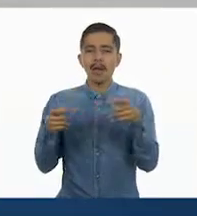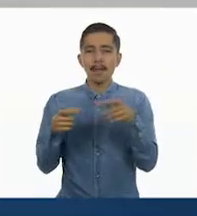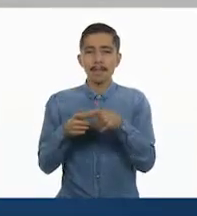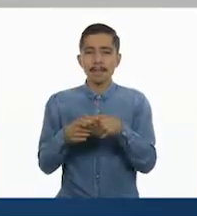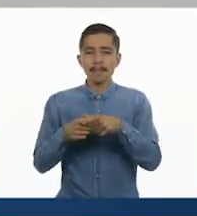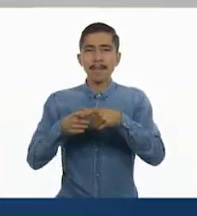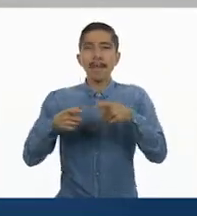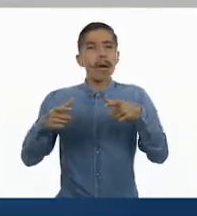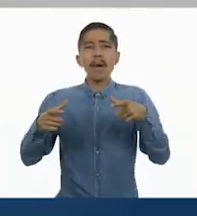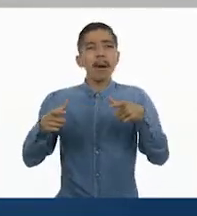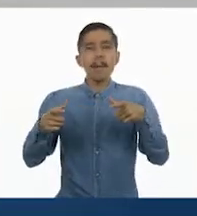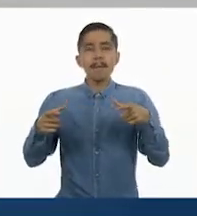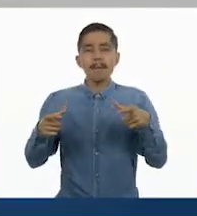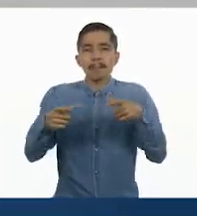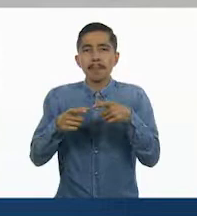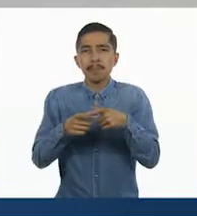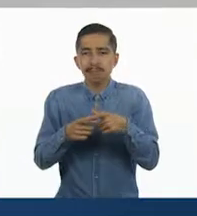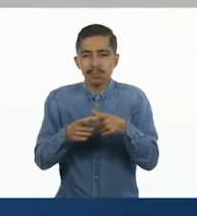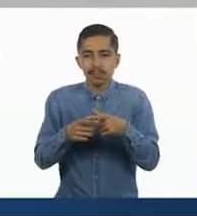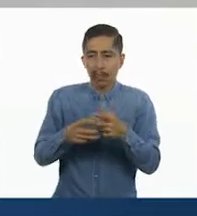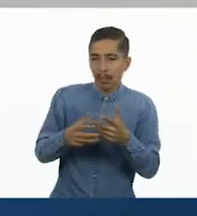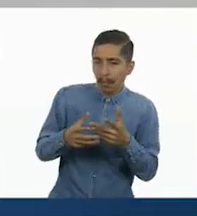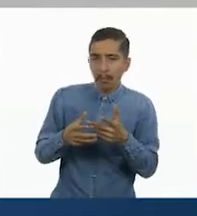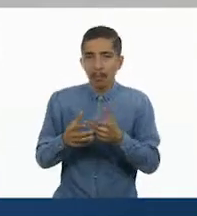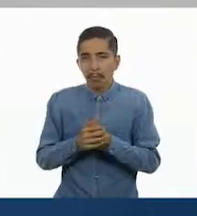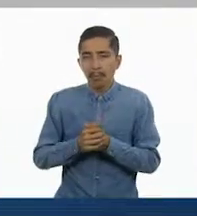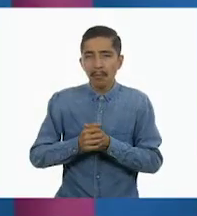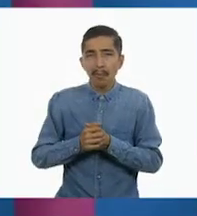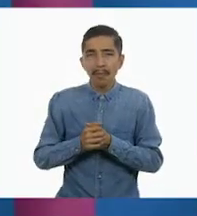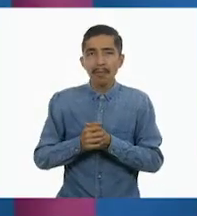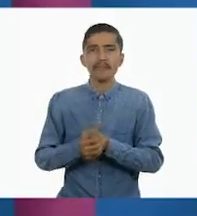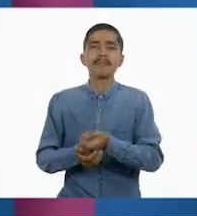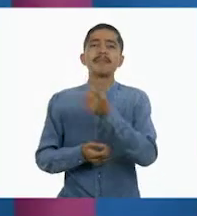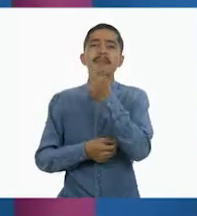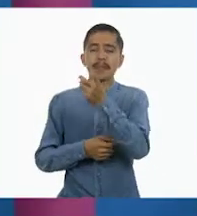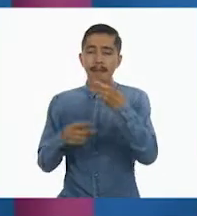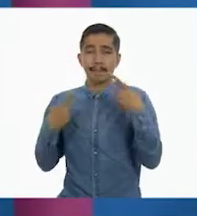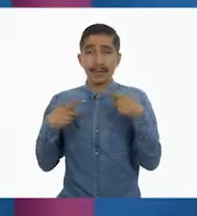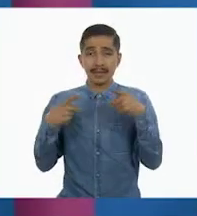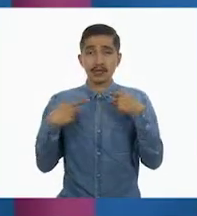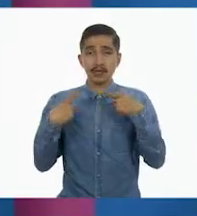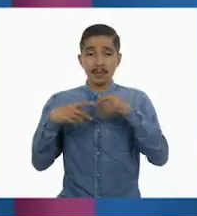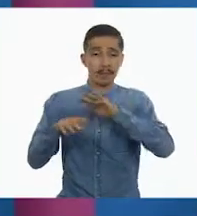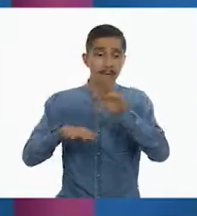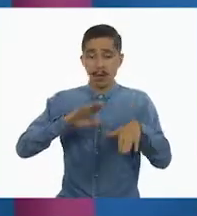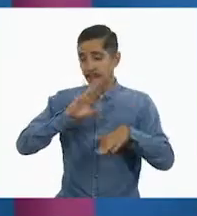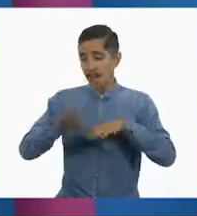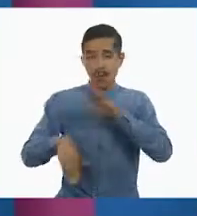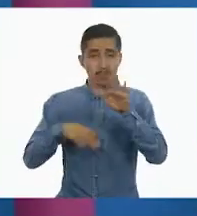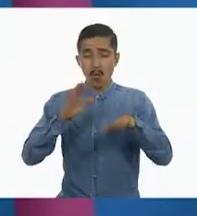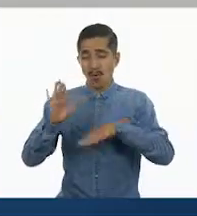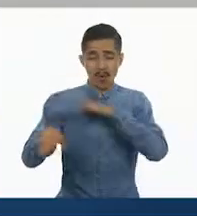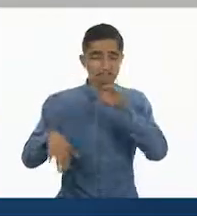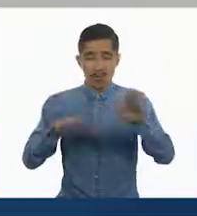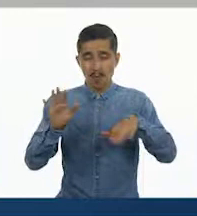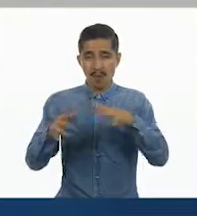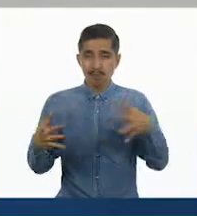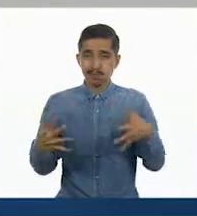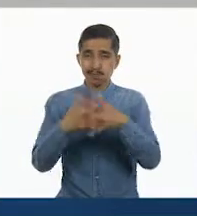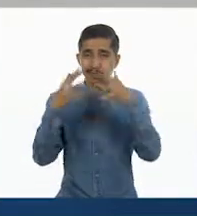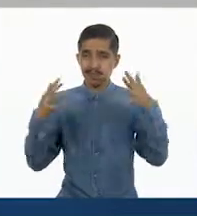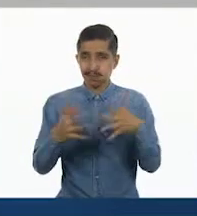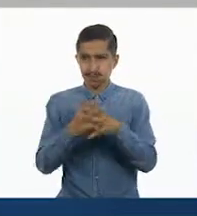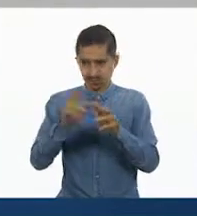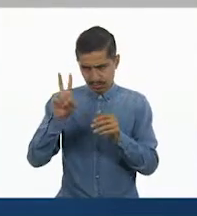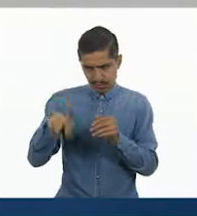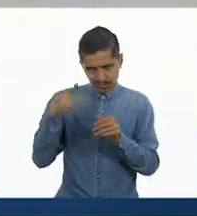en lugar de aumentar. Sí. Y esta es la cantidad de personas que murieron en la guerra, ¿cierto?